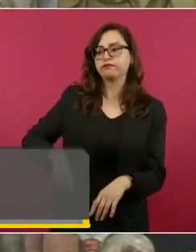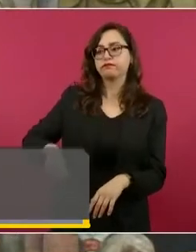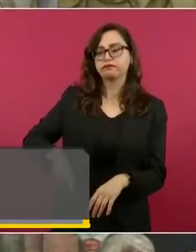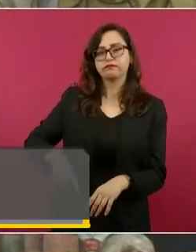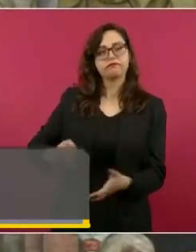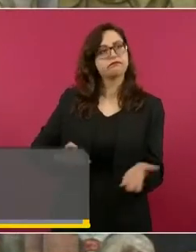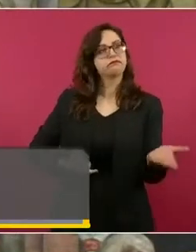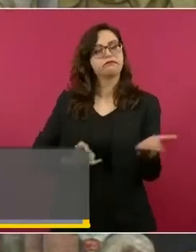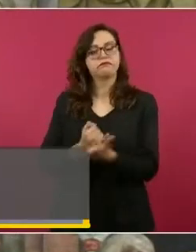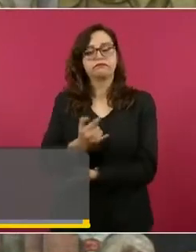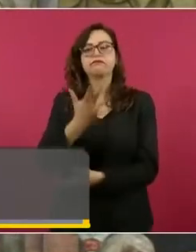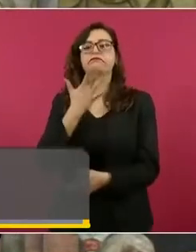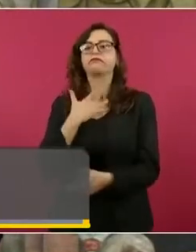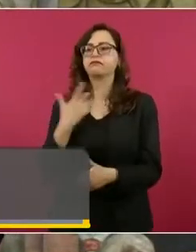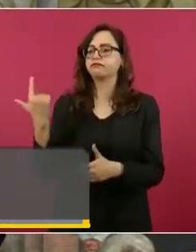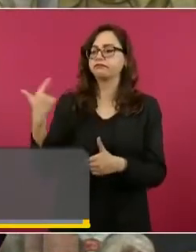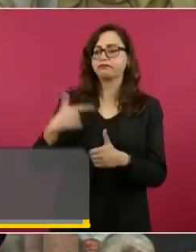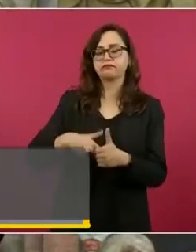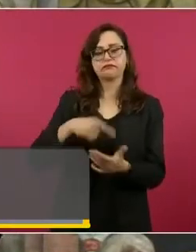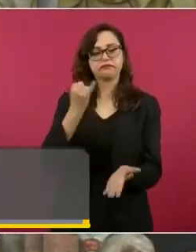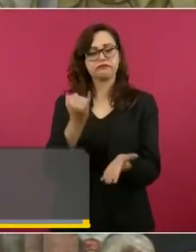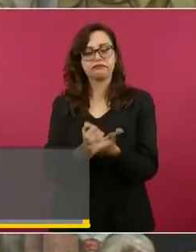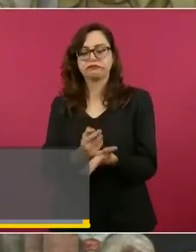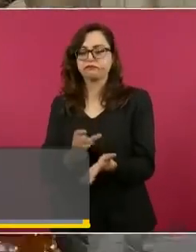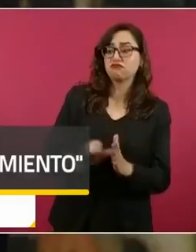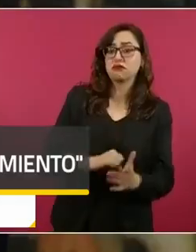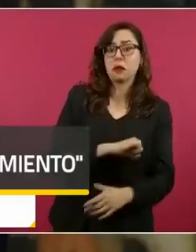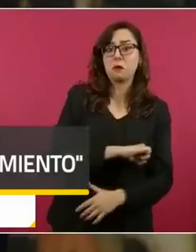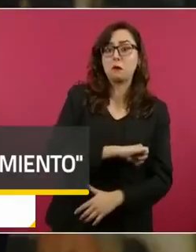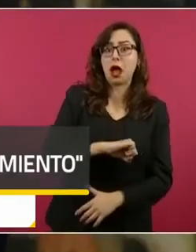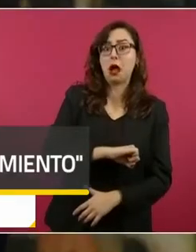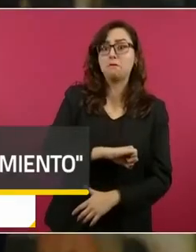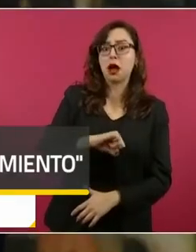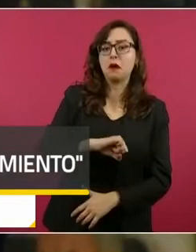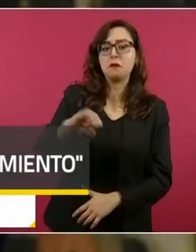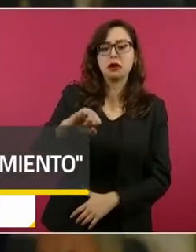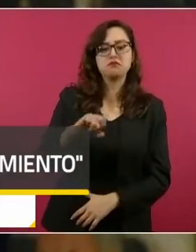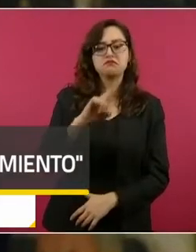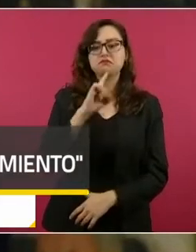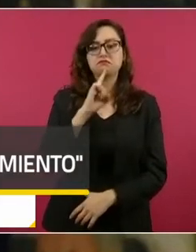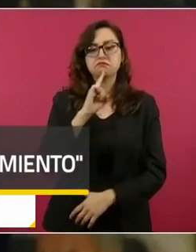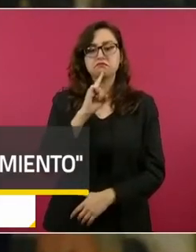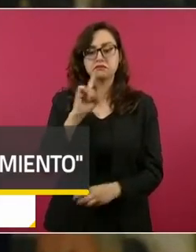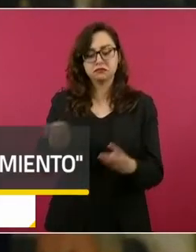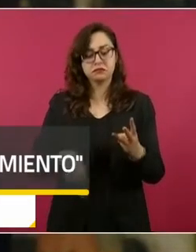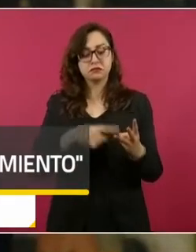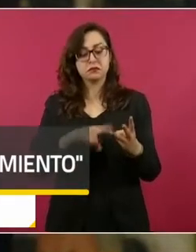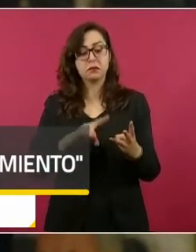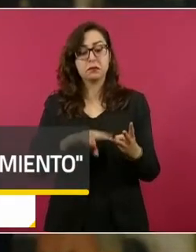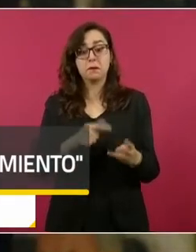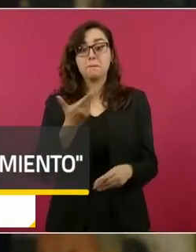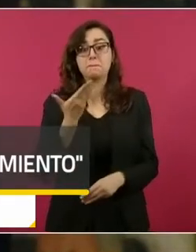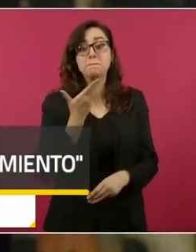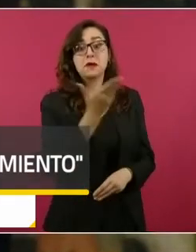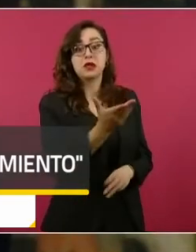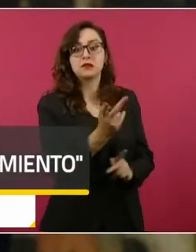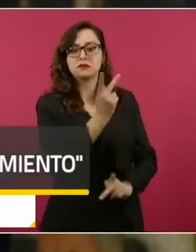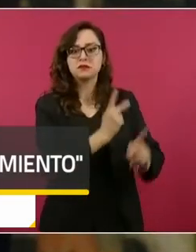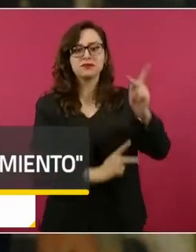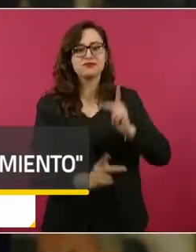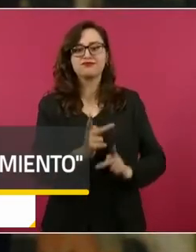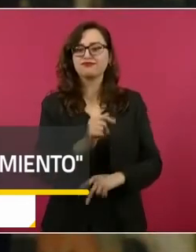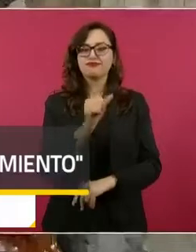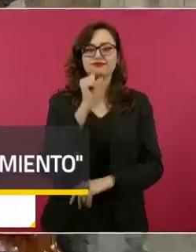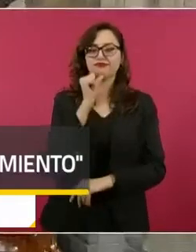gobierno, el peso no se ha devaluado. Este año, a pesar de la inflación,